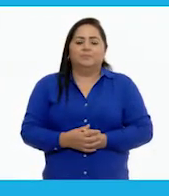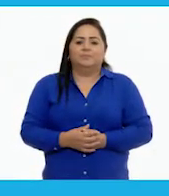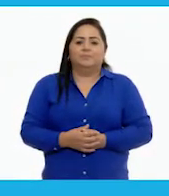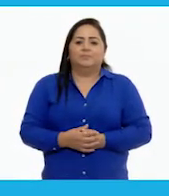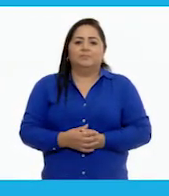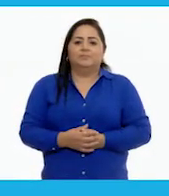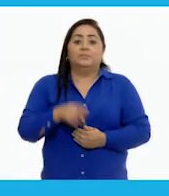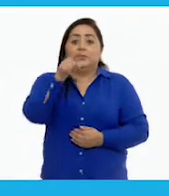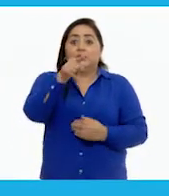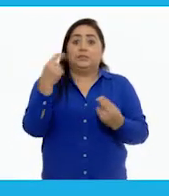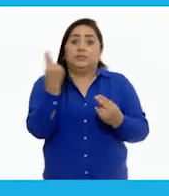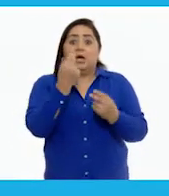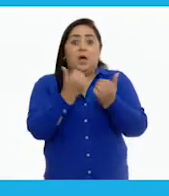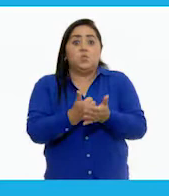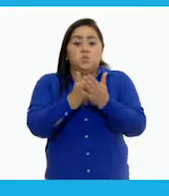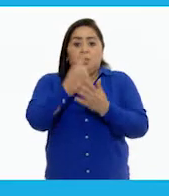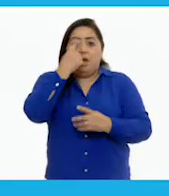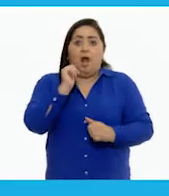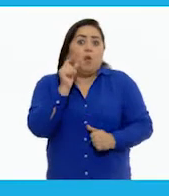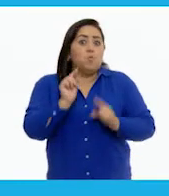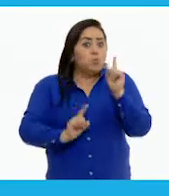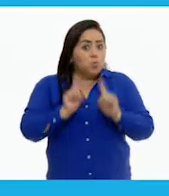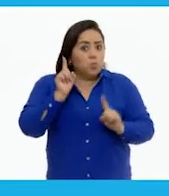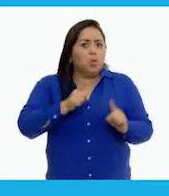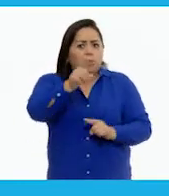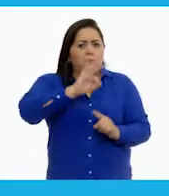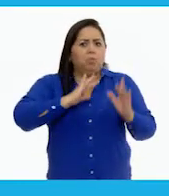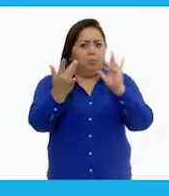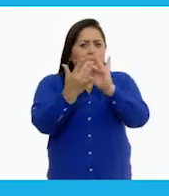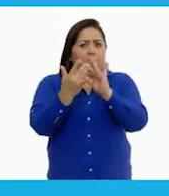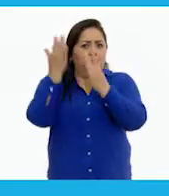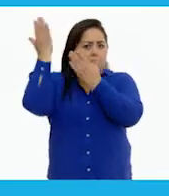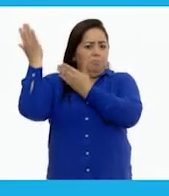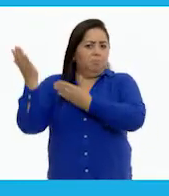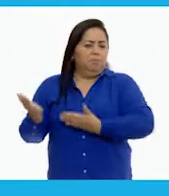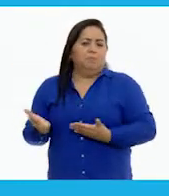Si necesitas ayuda para resolver tus dudas, contáctanos.